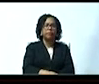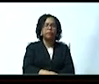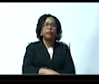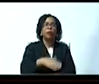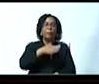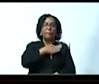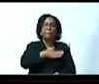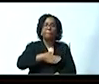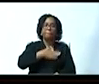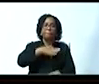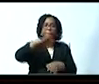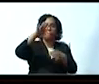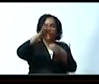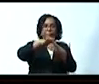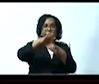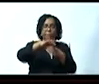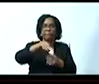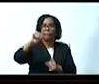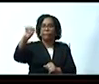Voten, por favor, sí o no.